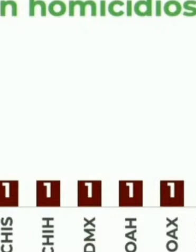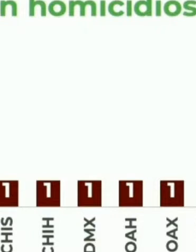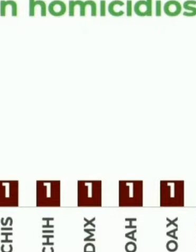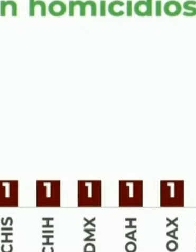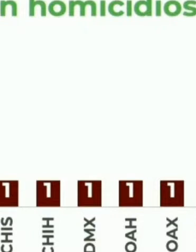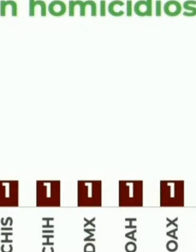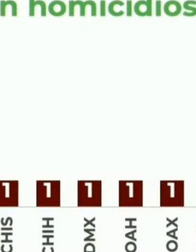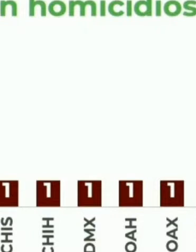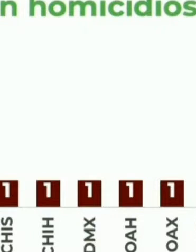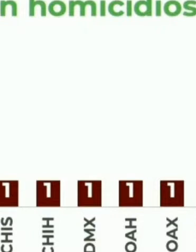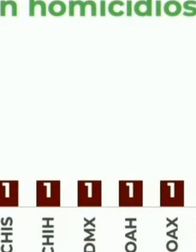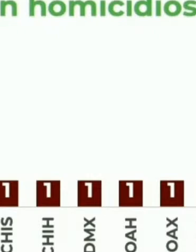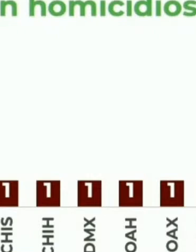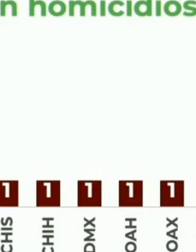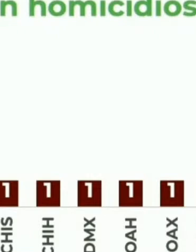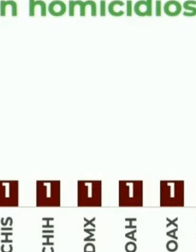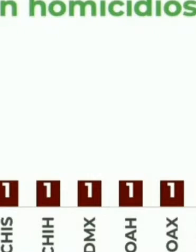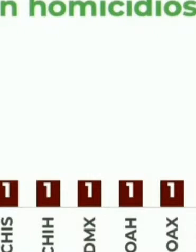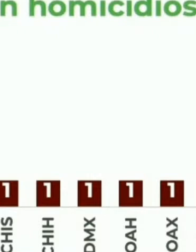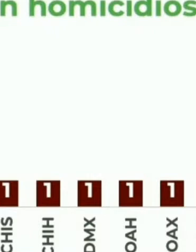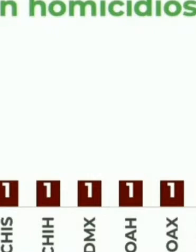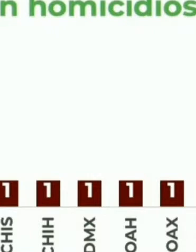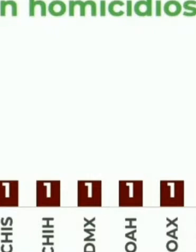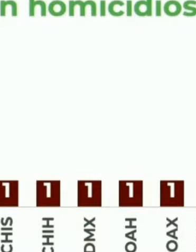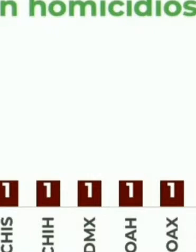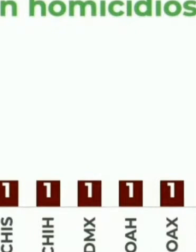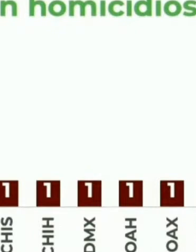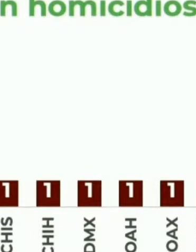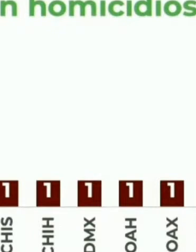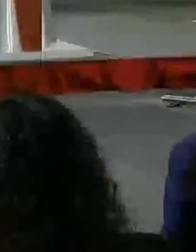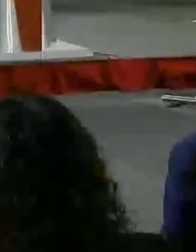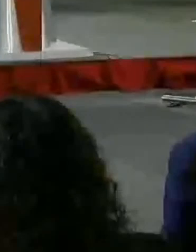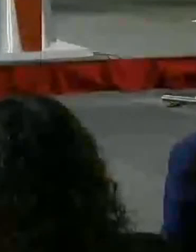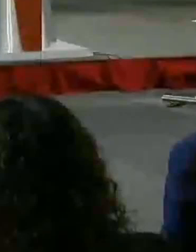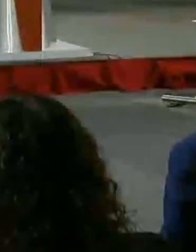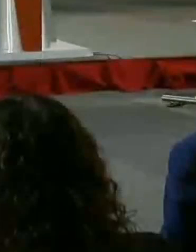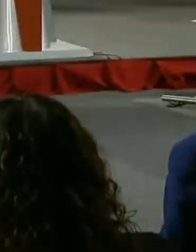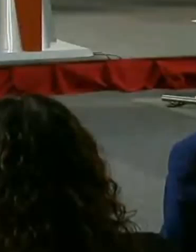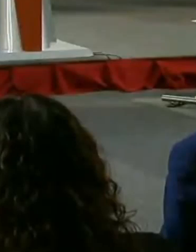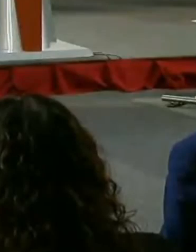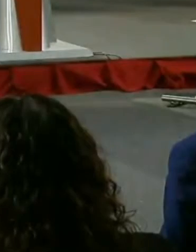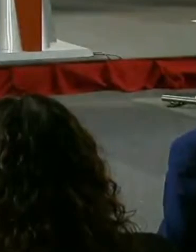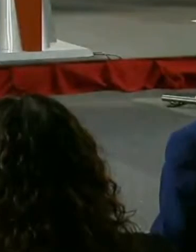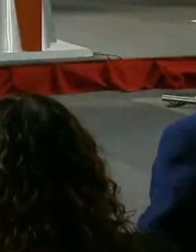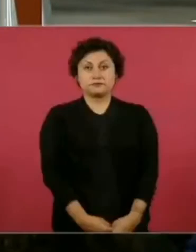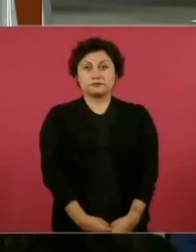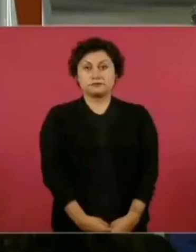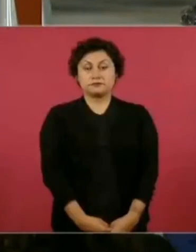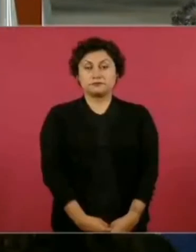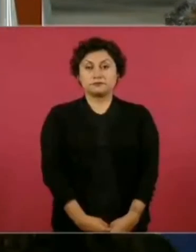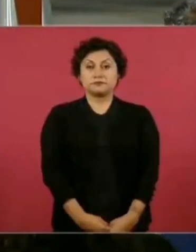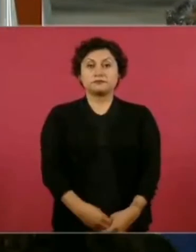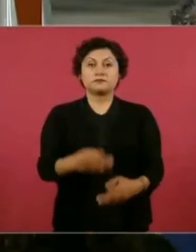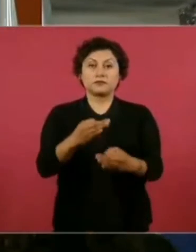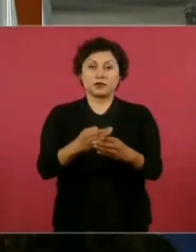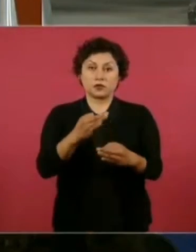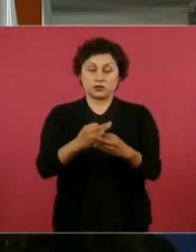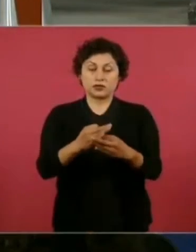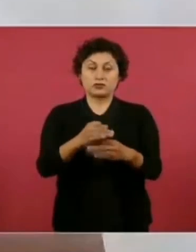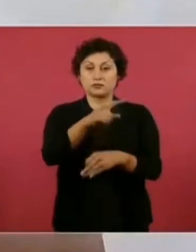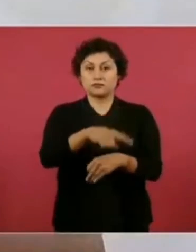Estado, están pendientes. Decirle a la gente de Culiacán, de